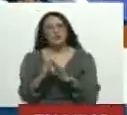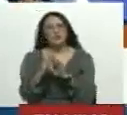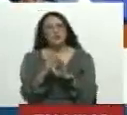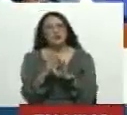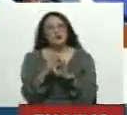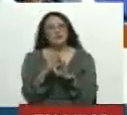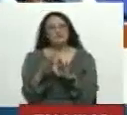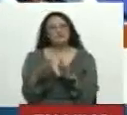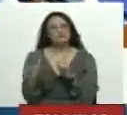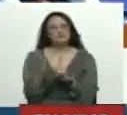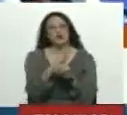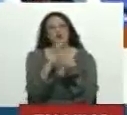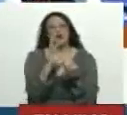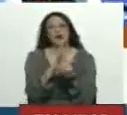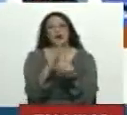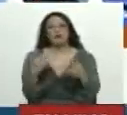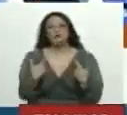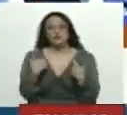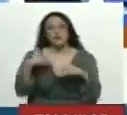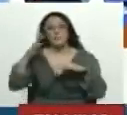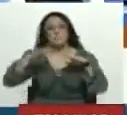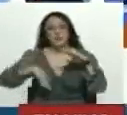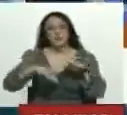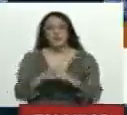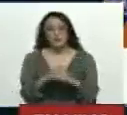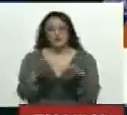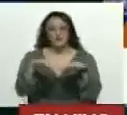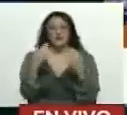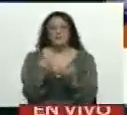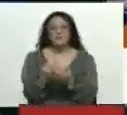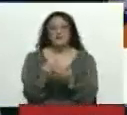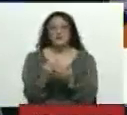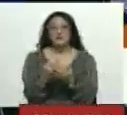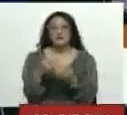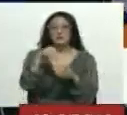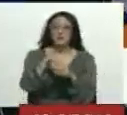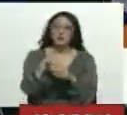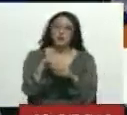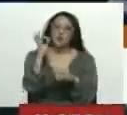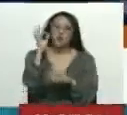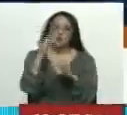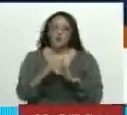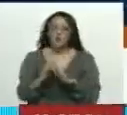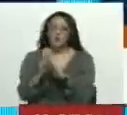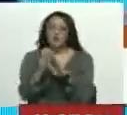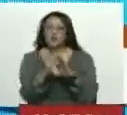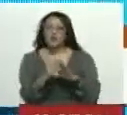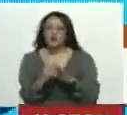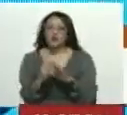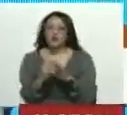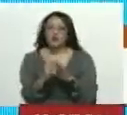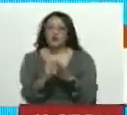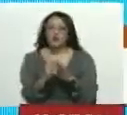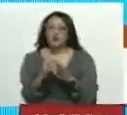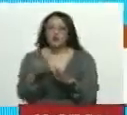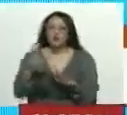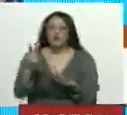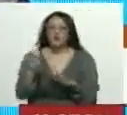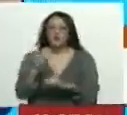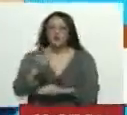se sufrieron menos en las familias que habitan en los consejos comunales de la comuna panal dos mil veintiuno